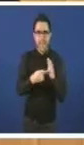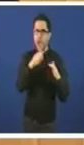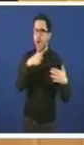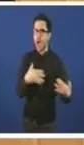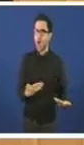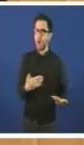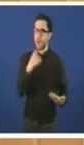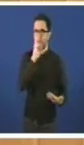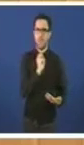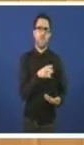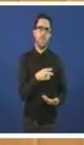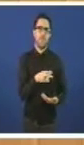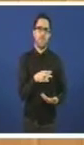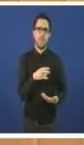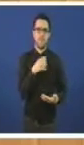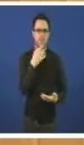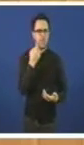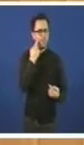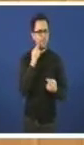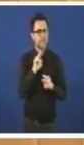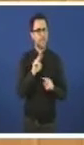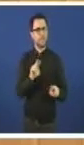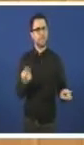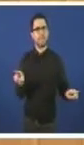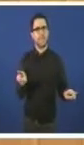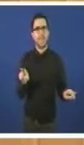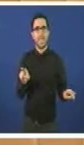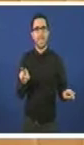miren ustedes señoras señores diputados